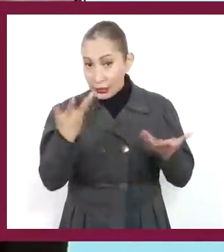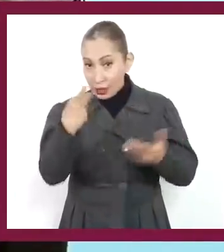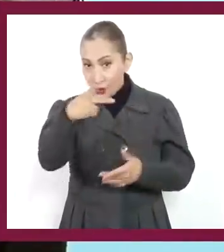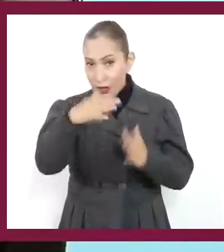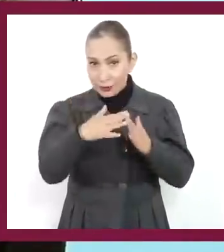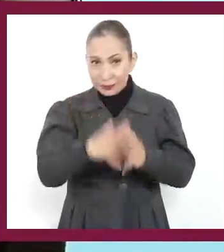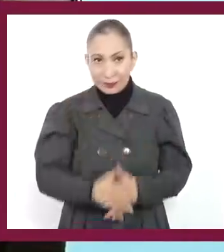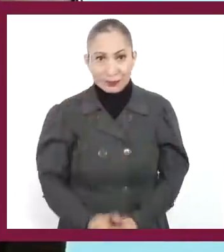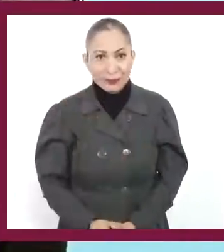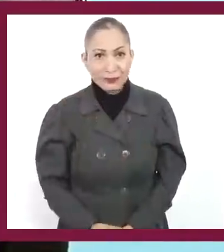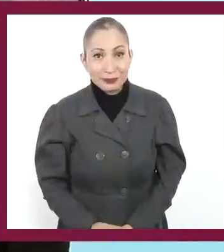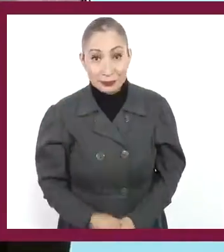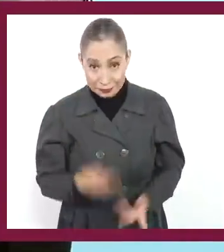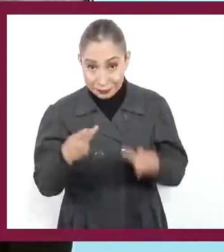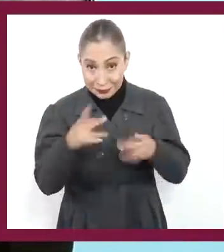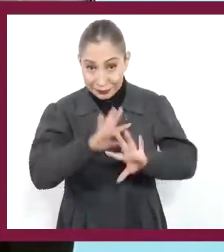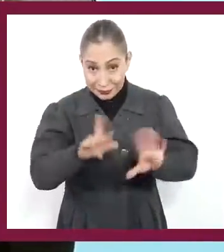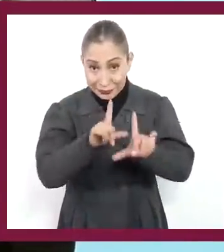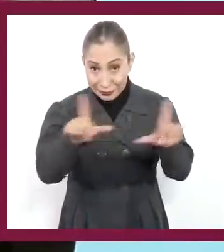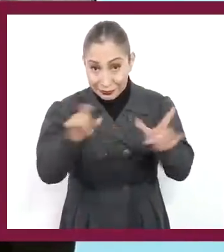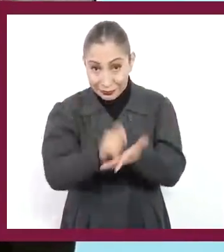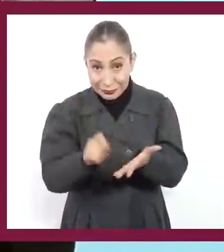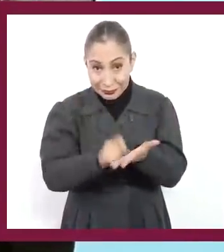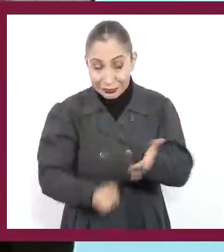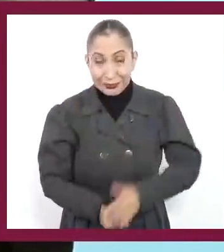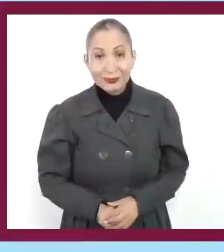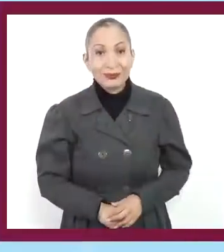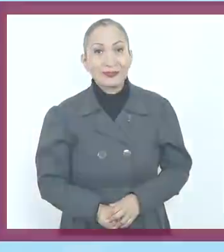en casa. ¿Están preparados para escribirla?